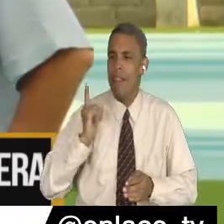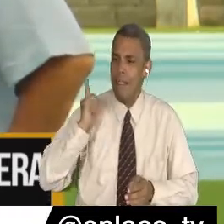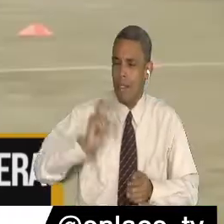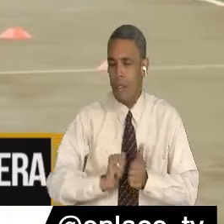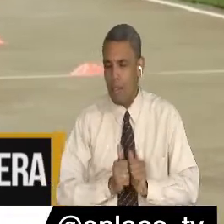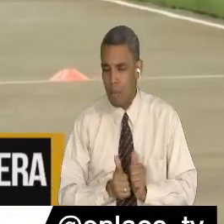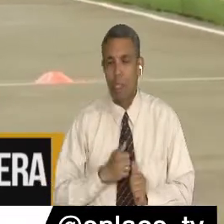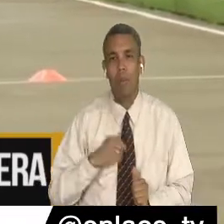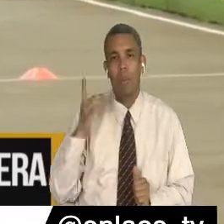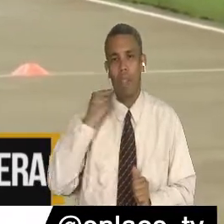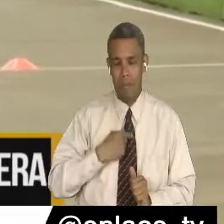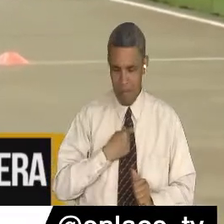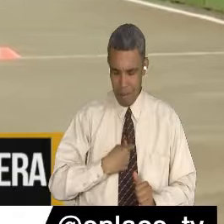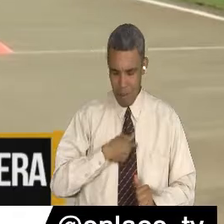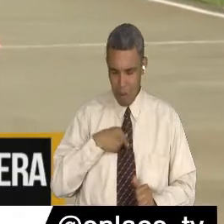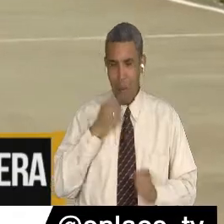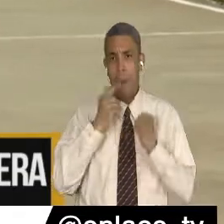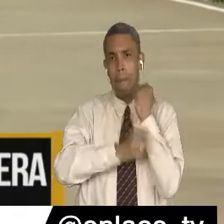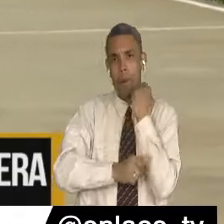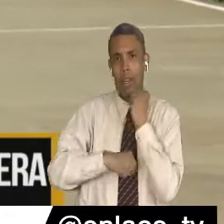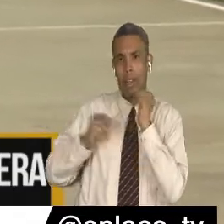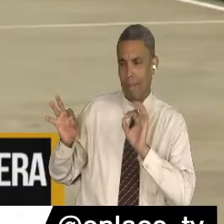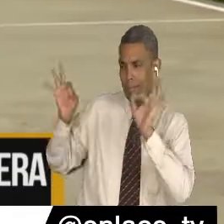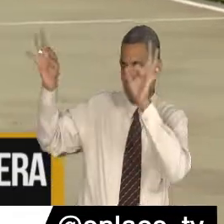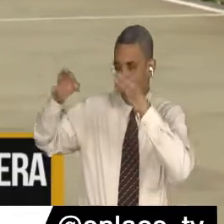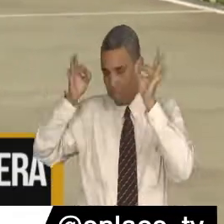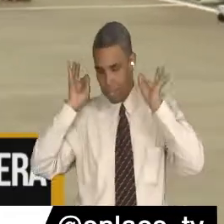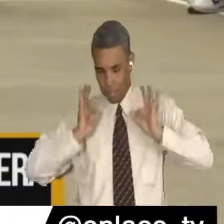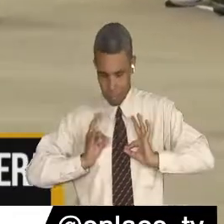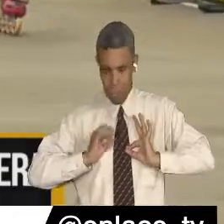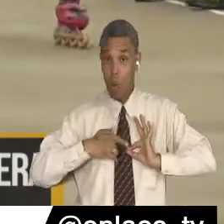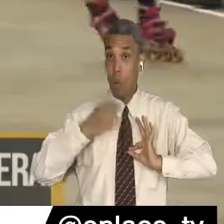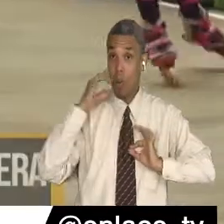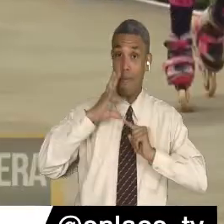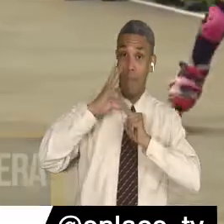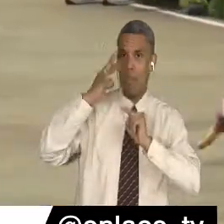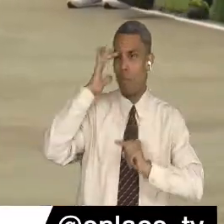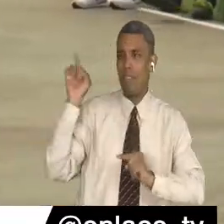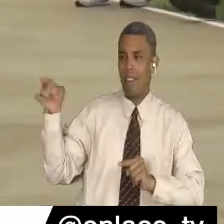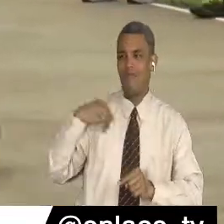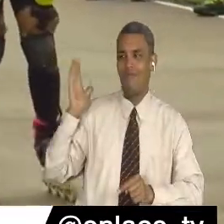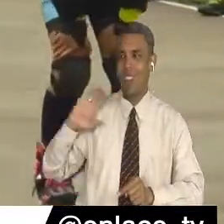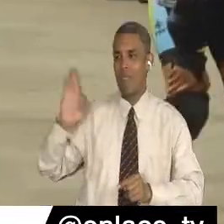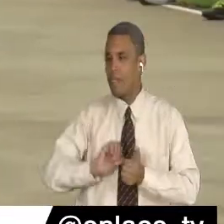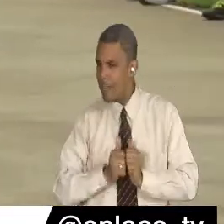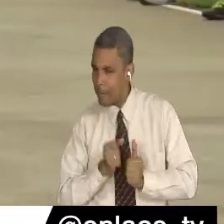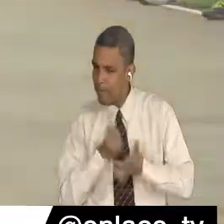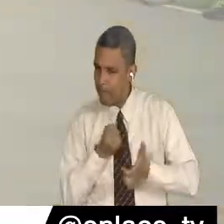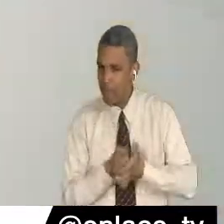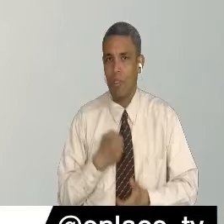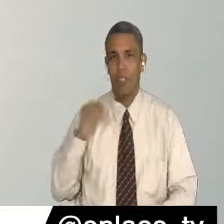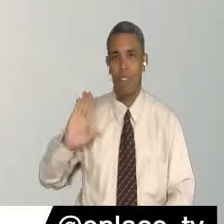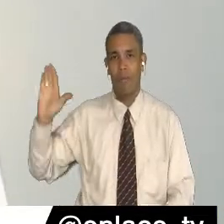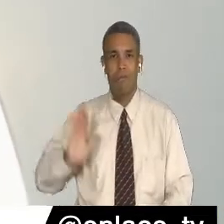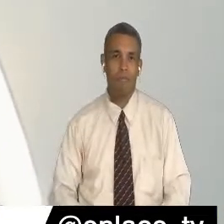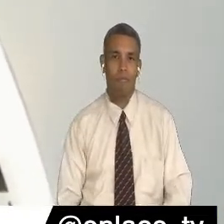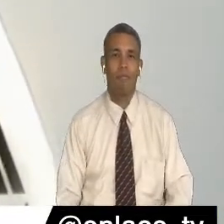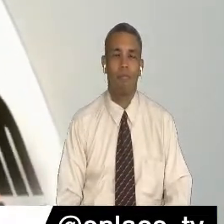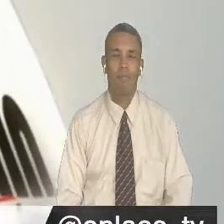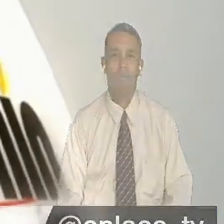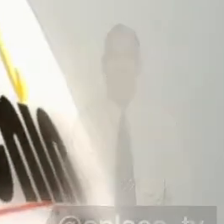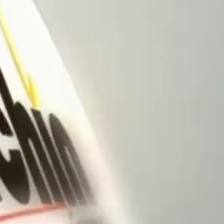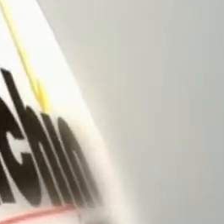al frente de la Federación Nacional de Patinaje, entre otros logros que enmarcan su carrera profesional. Hasta aquí